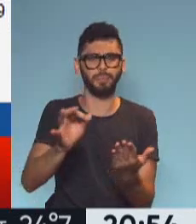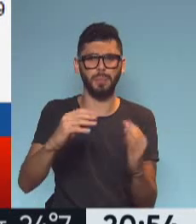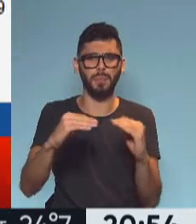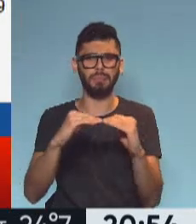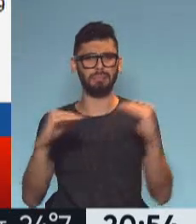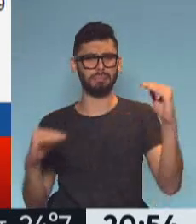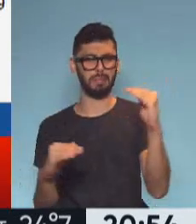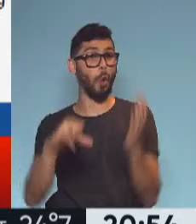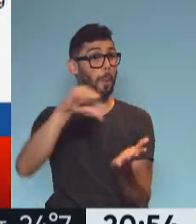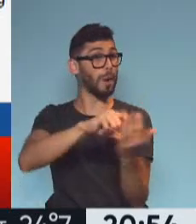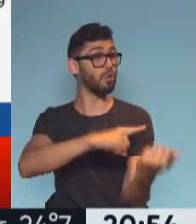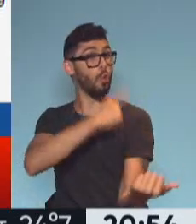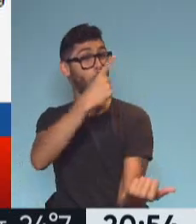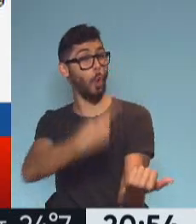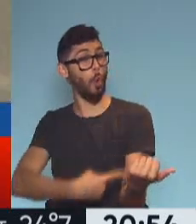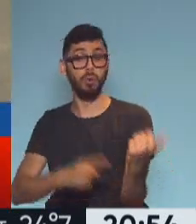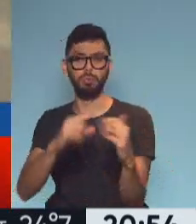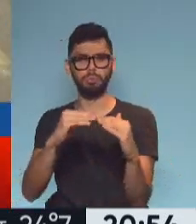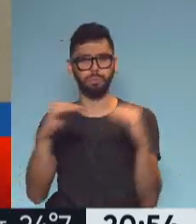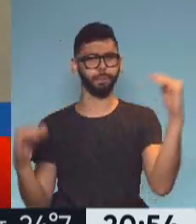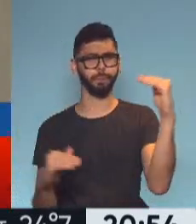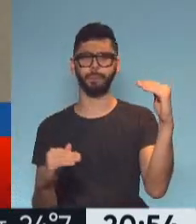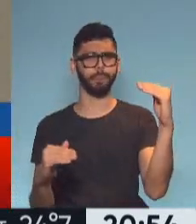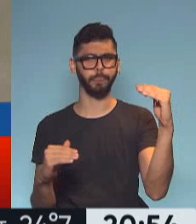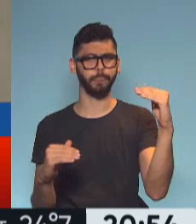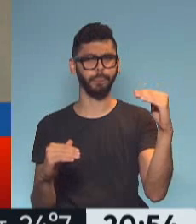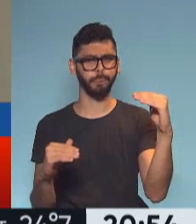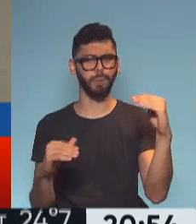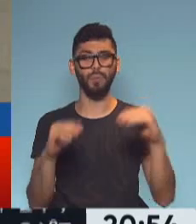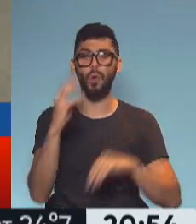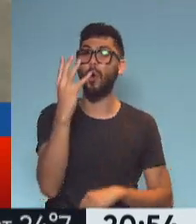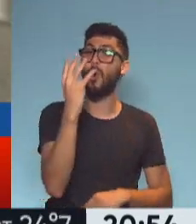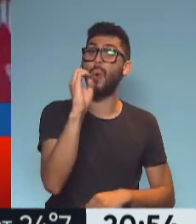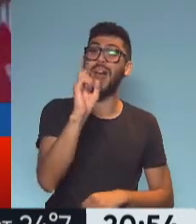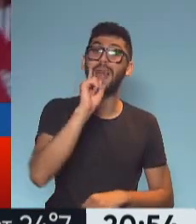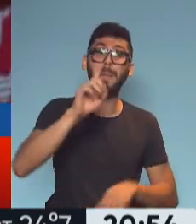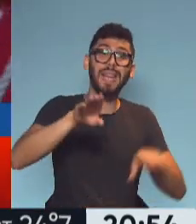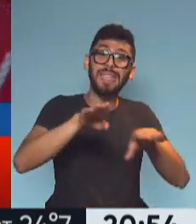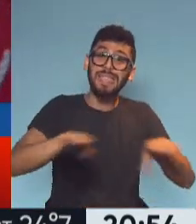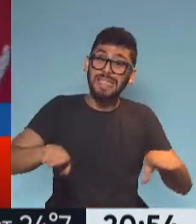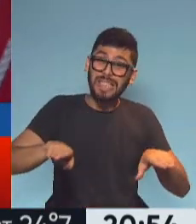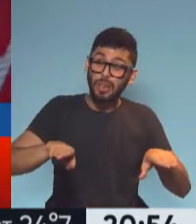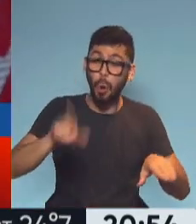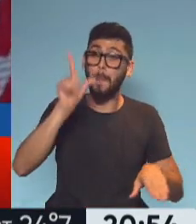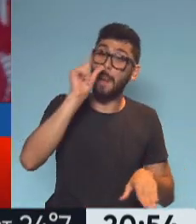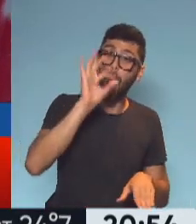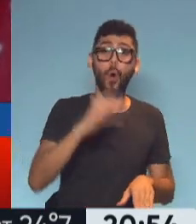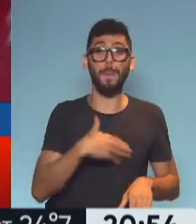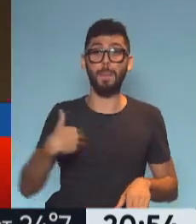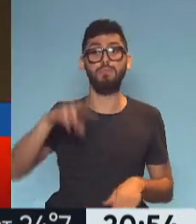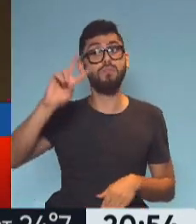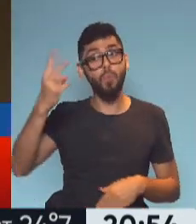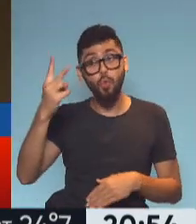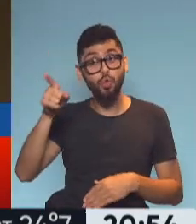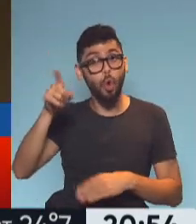país más poderoso del globo. Más de 40.000 niños y niñas perdieron al padre o madre a